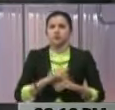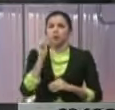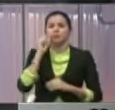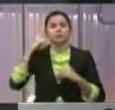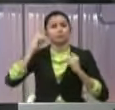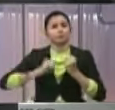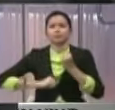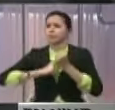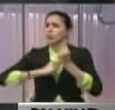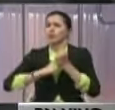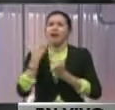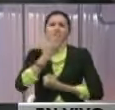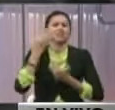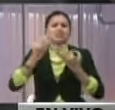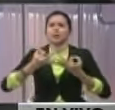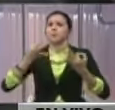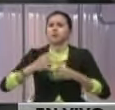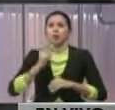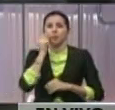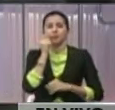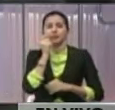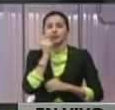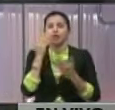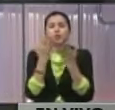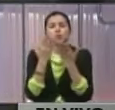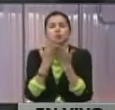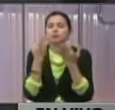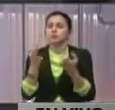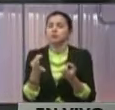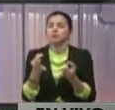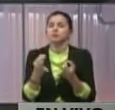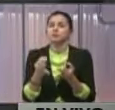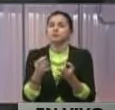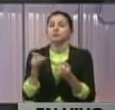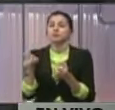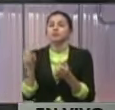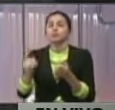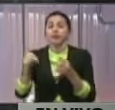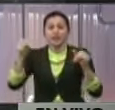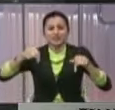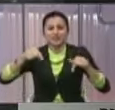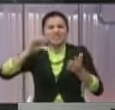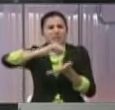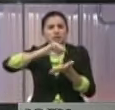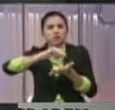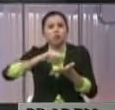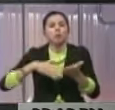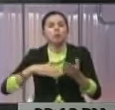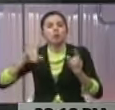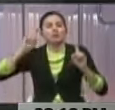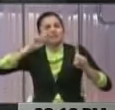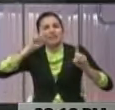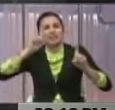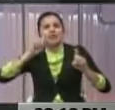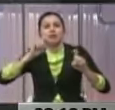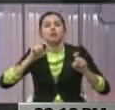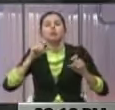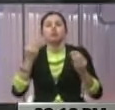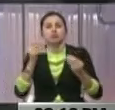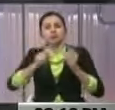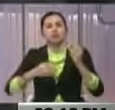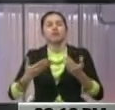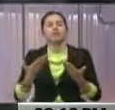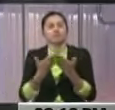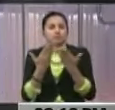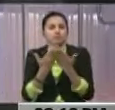africanista que se ha formado en los últimos años, y aquí vamos a tener la oportunidad de formar a muchos venezolanos. Este fue un compromiso del comandante